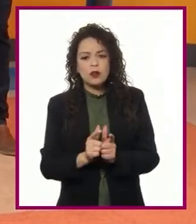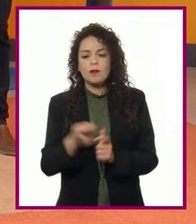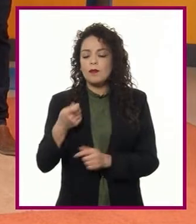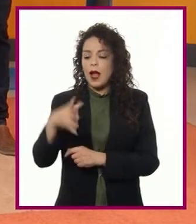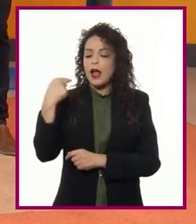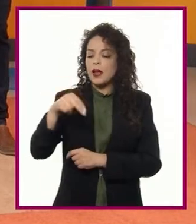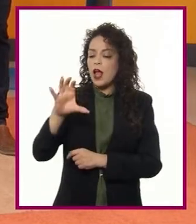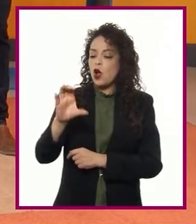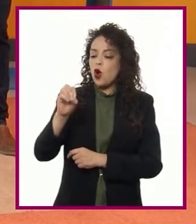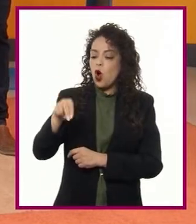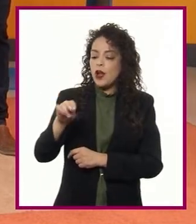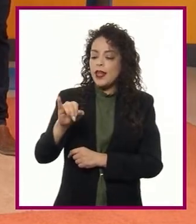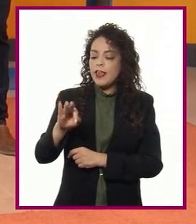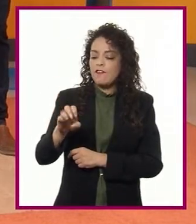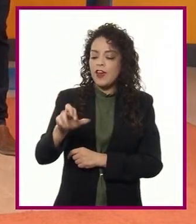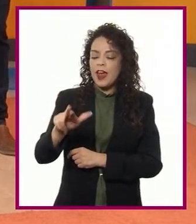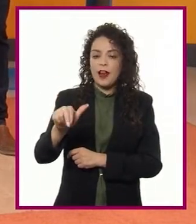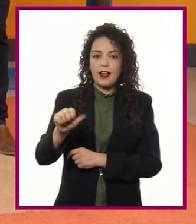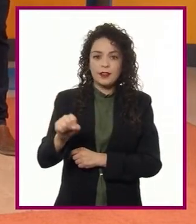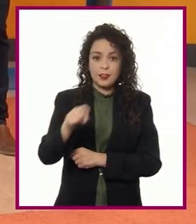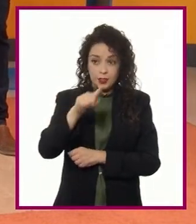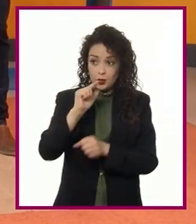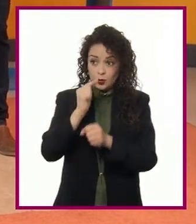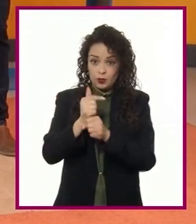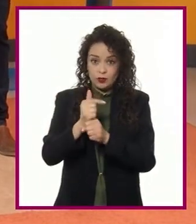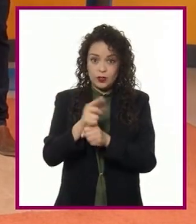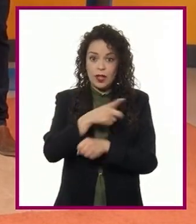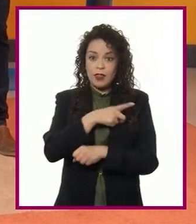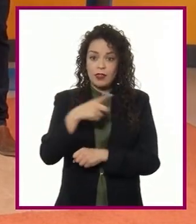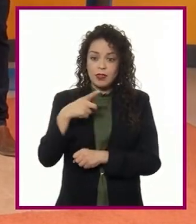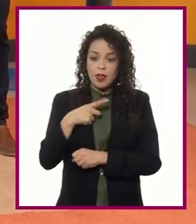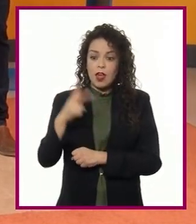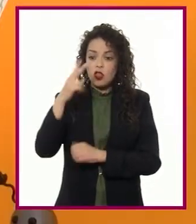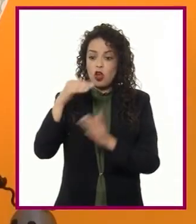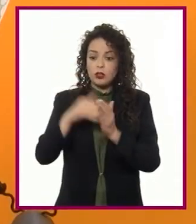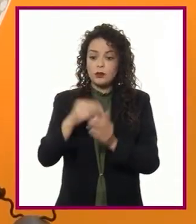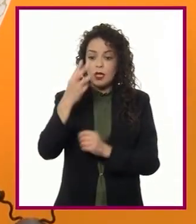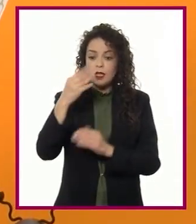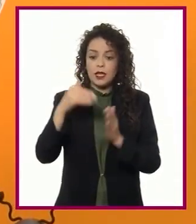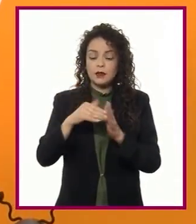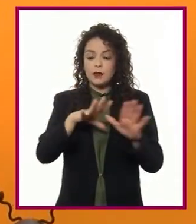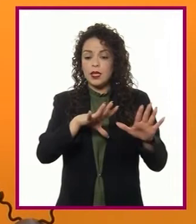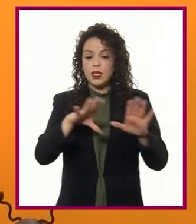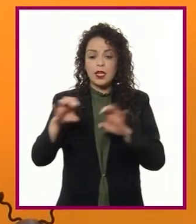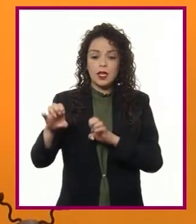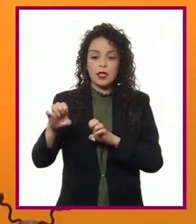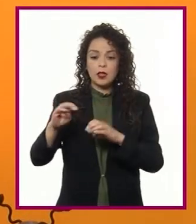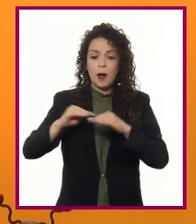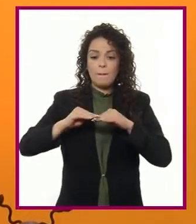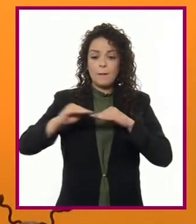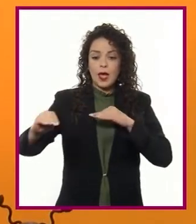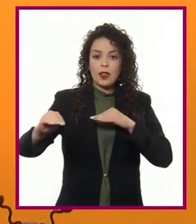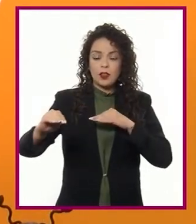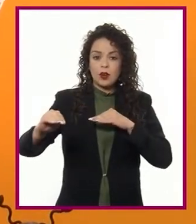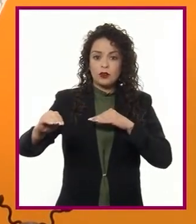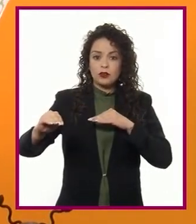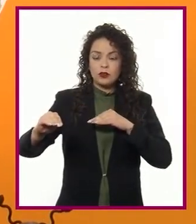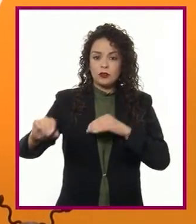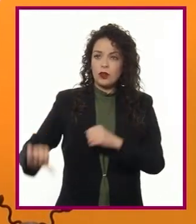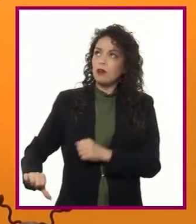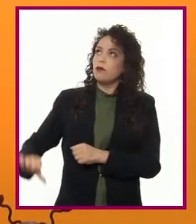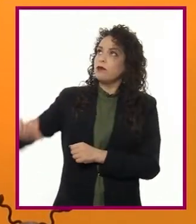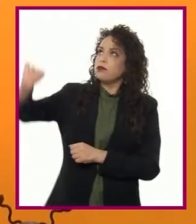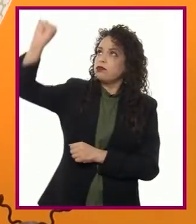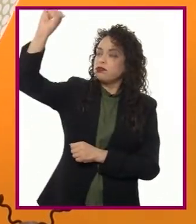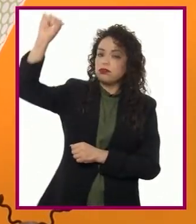Aquí, si se dan cuenta, tiene que estar a una altura entre los 2.000 y 3.500 metros sobre el nivel del mar.